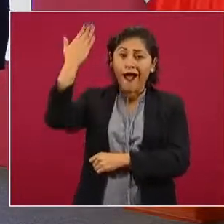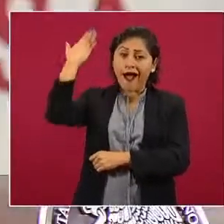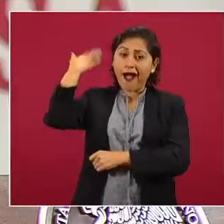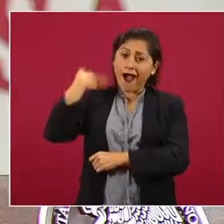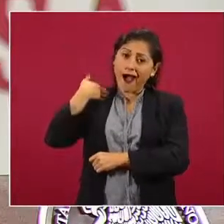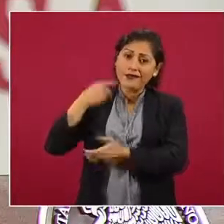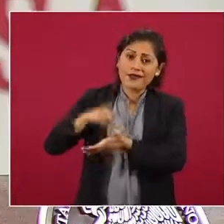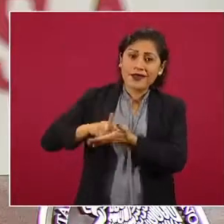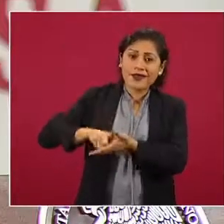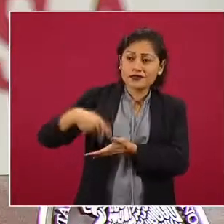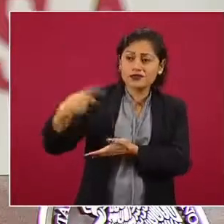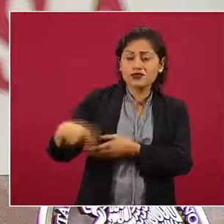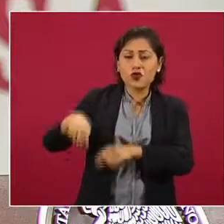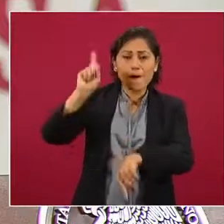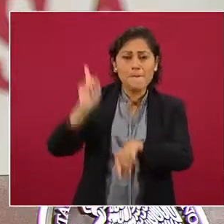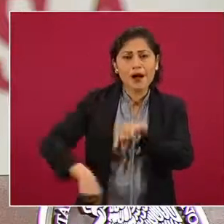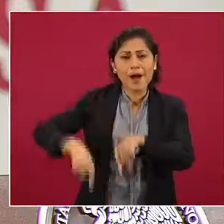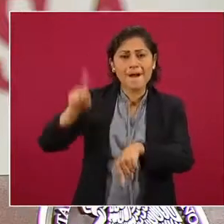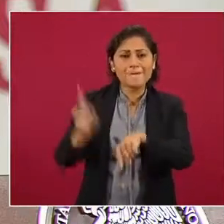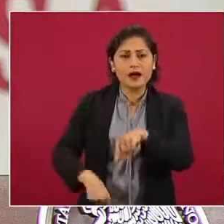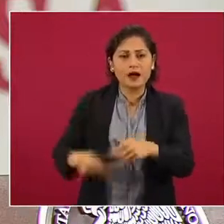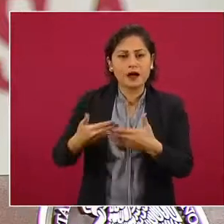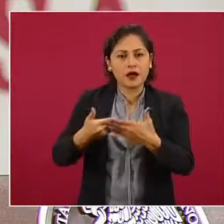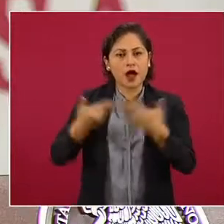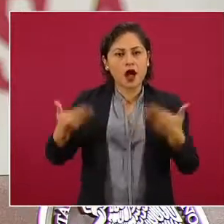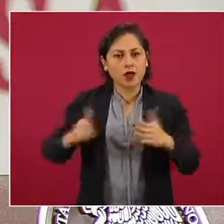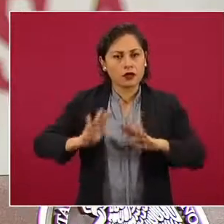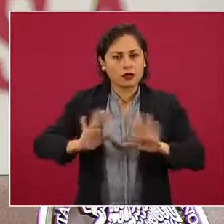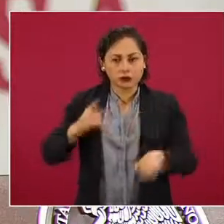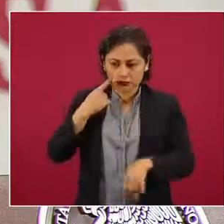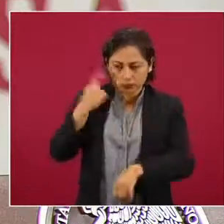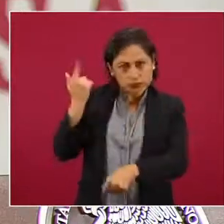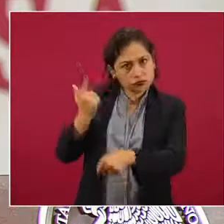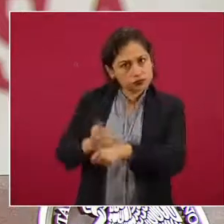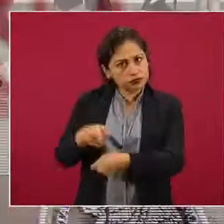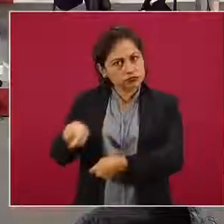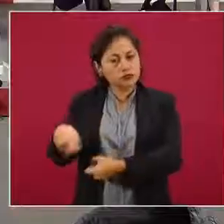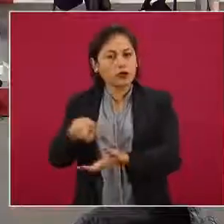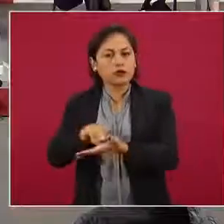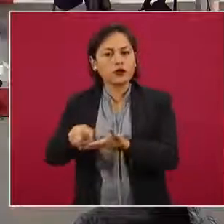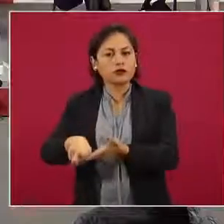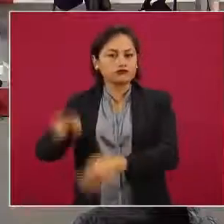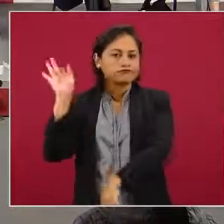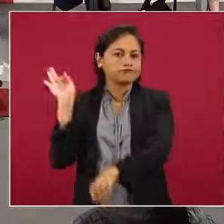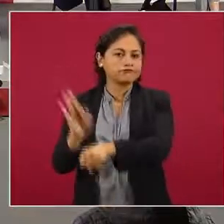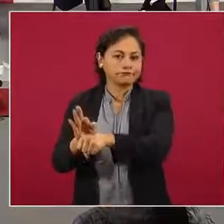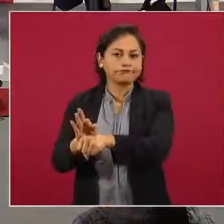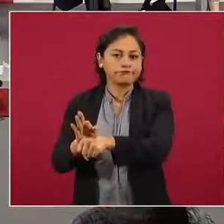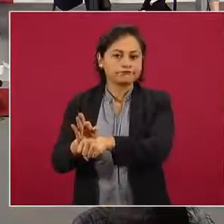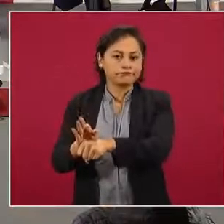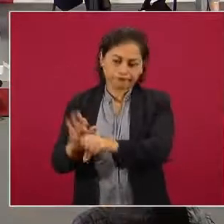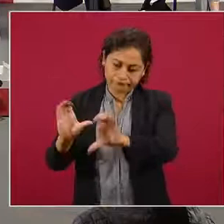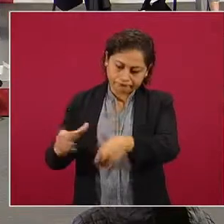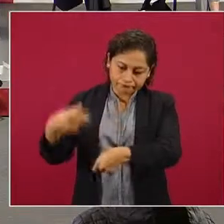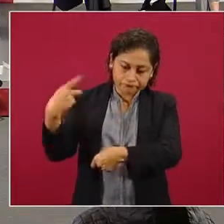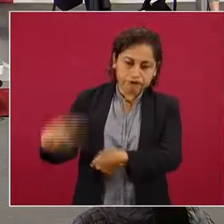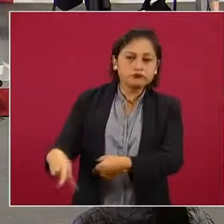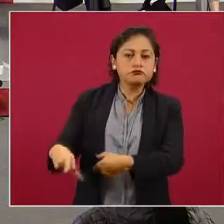por siglos y una manera de hacer efectivas dignidad y autodeterminación.